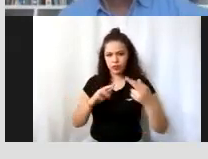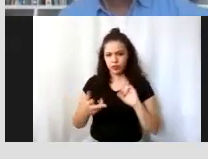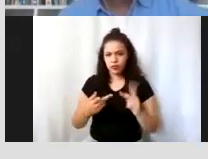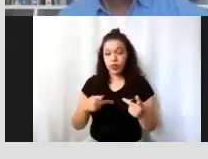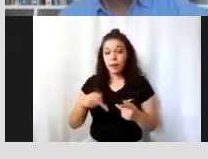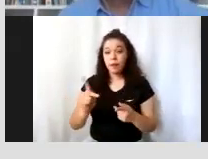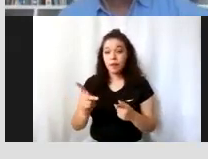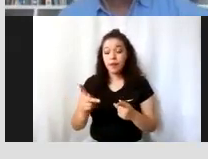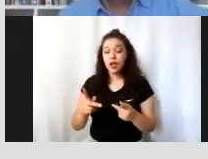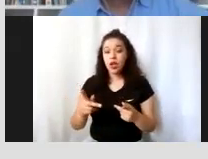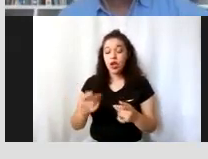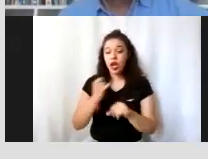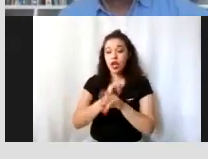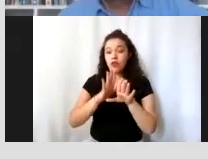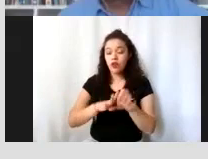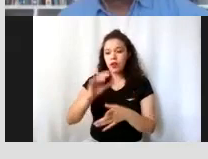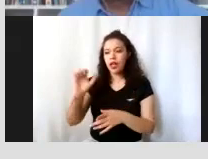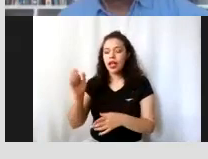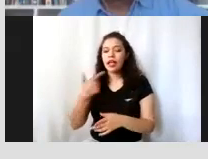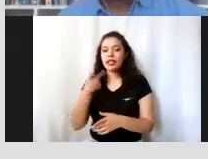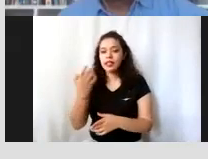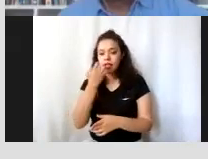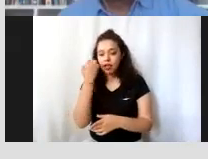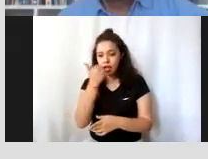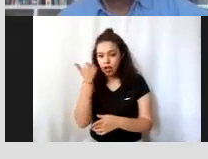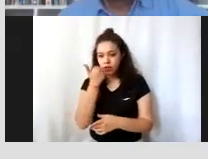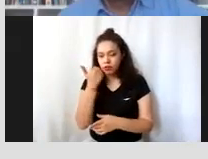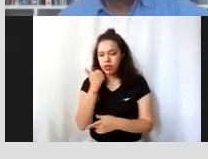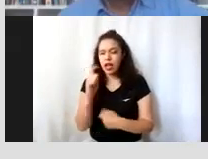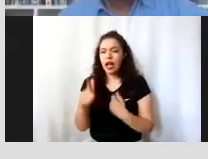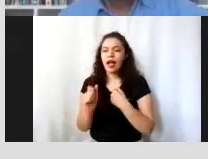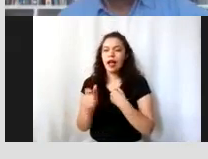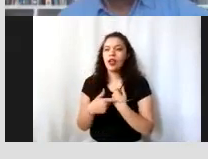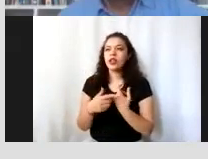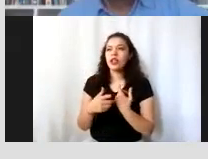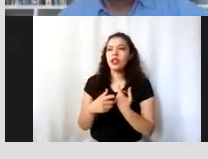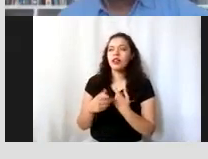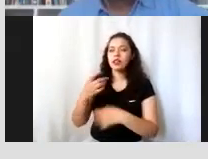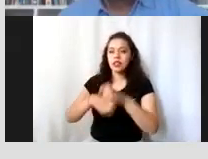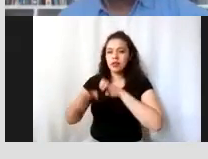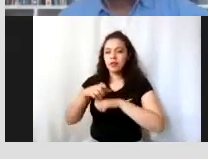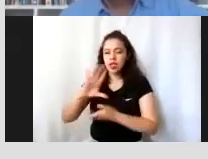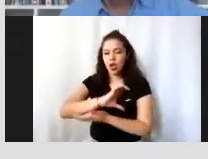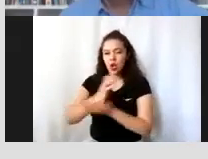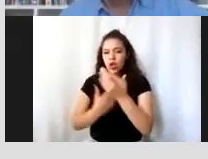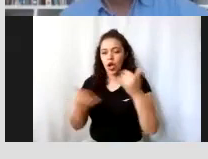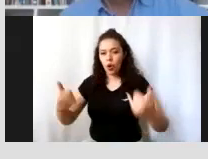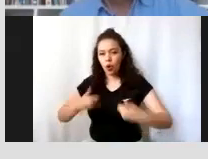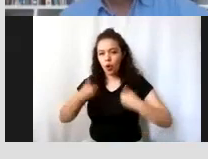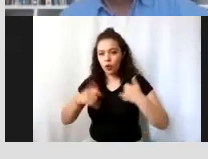los exalumnos en una base para que si decimos, es que hay tal empresa va a contratar jóvenes